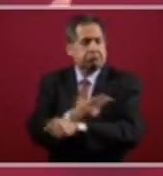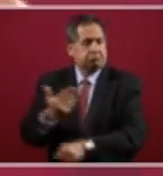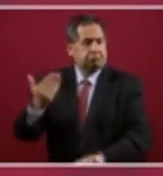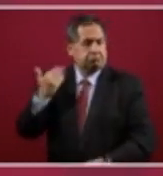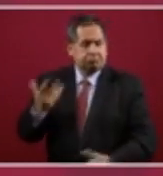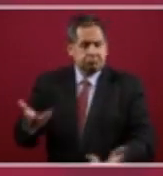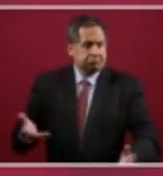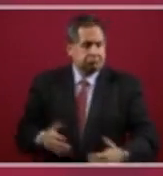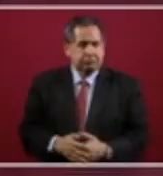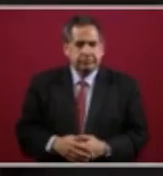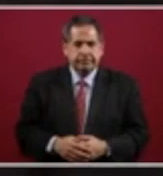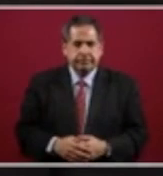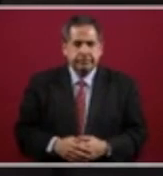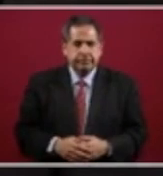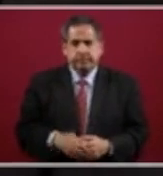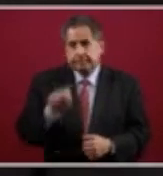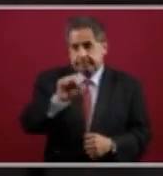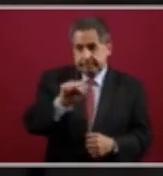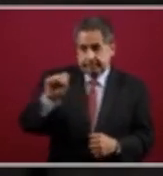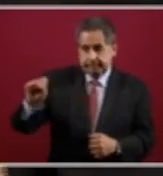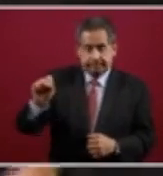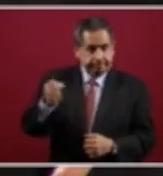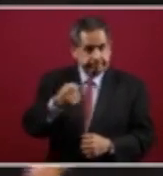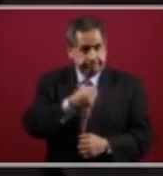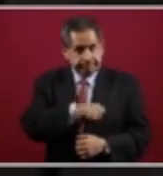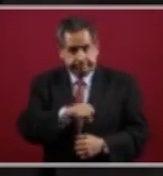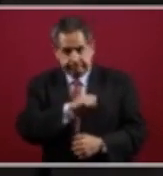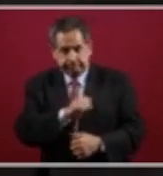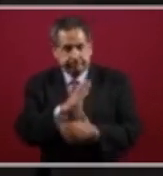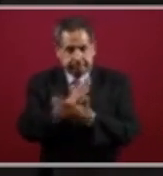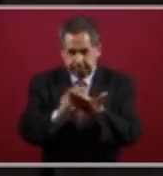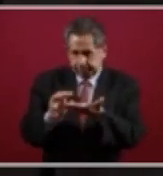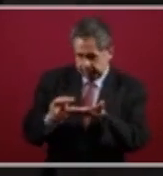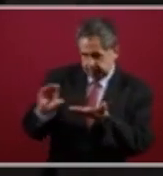La Secretaría de Salud, una parte